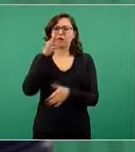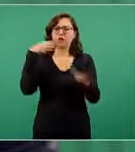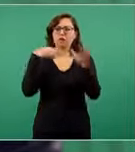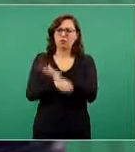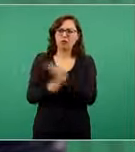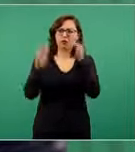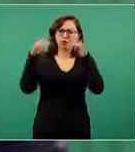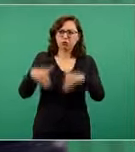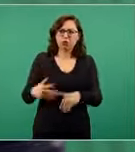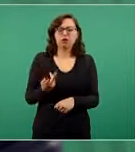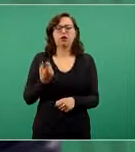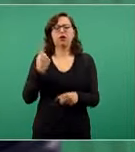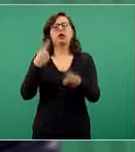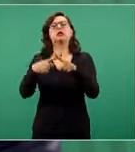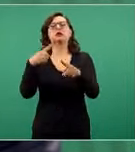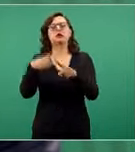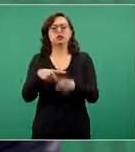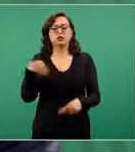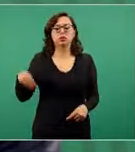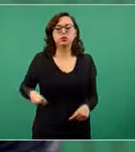Tláhuac? ¿Quién crees tú?